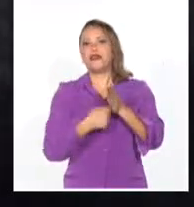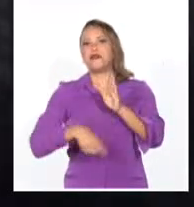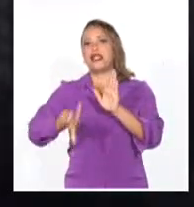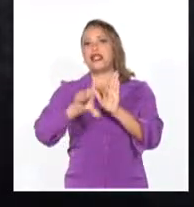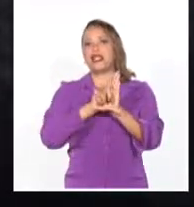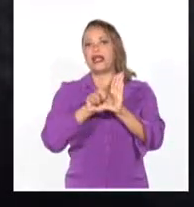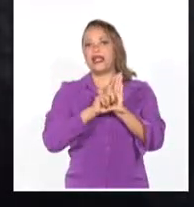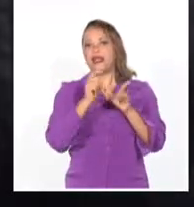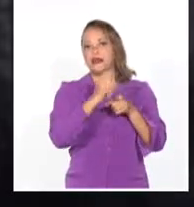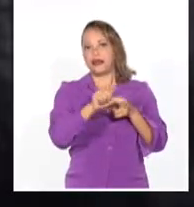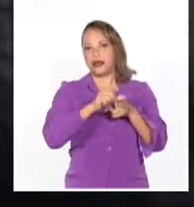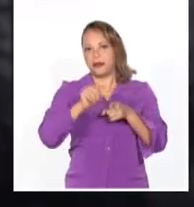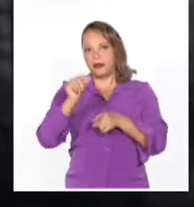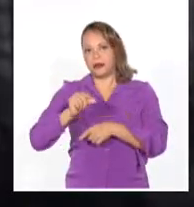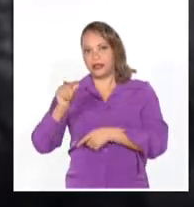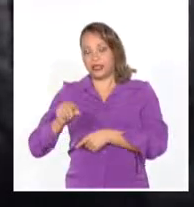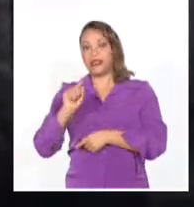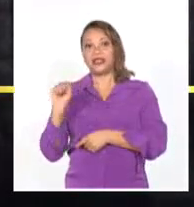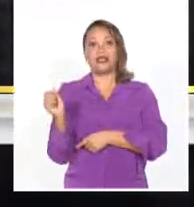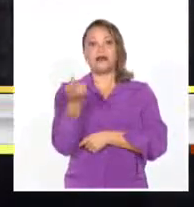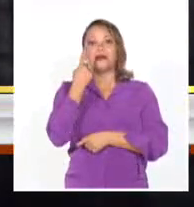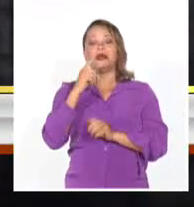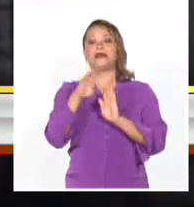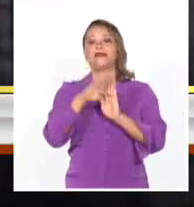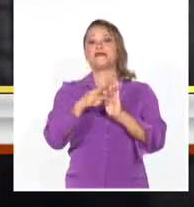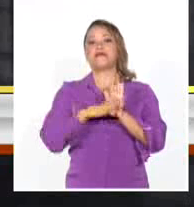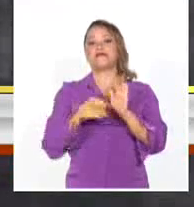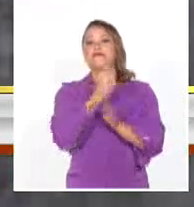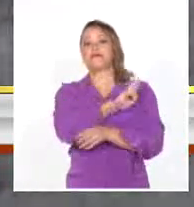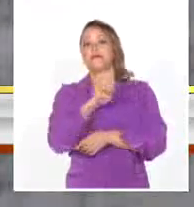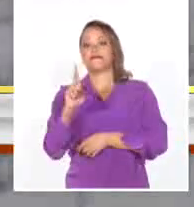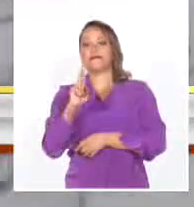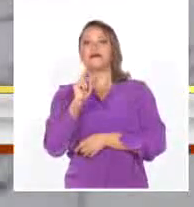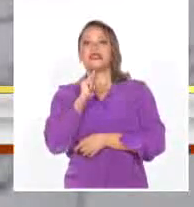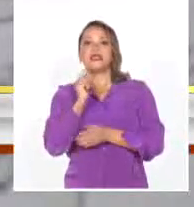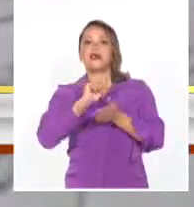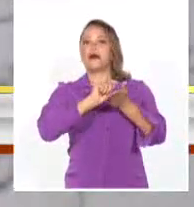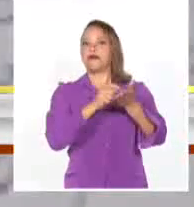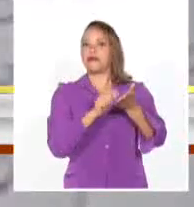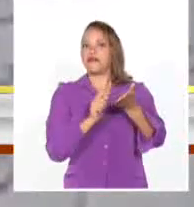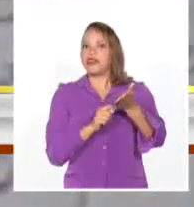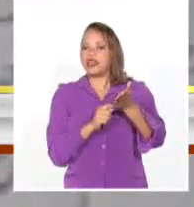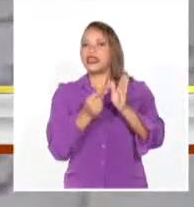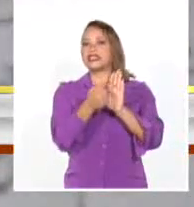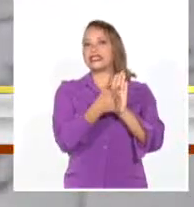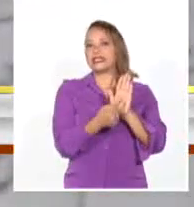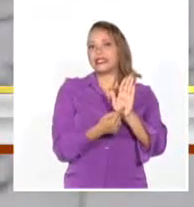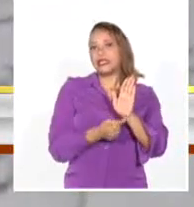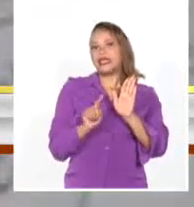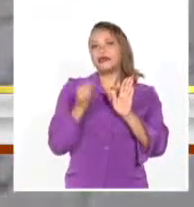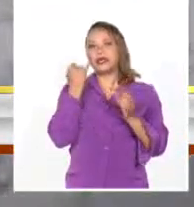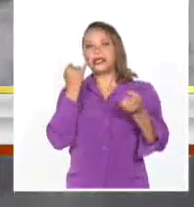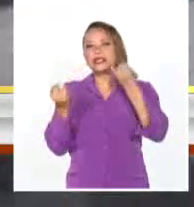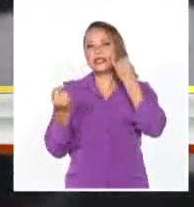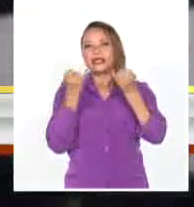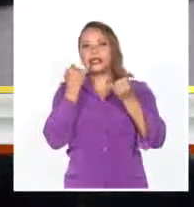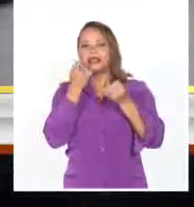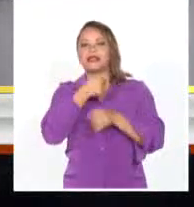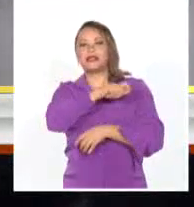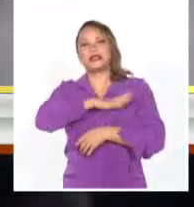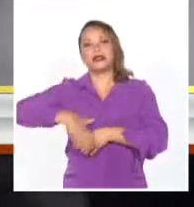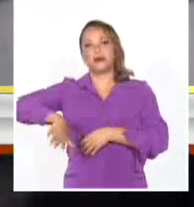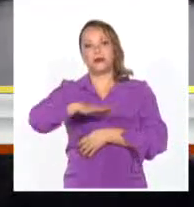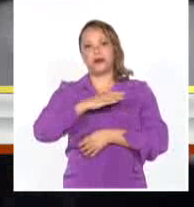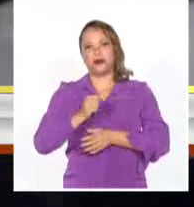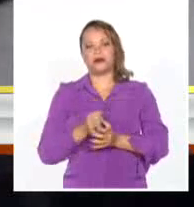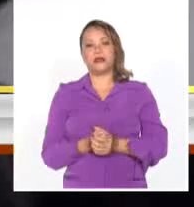de Reforma Agraria, la primera medida revolucionaria y reivindicativa que minó de raíz los intereses de la oligarquía.